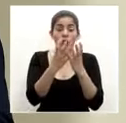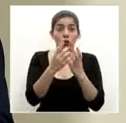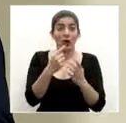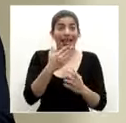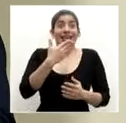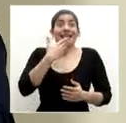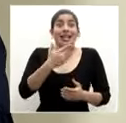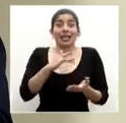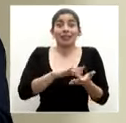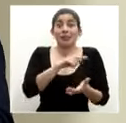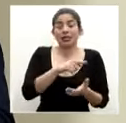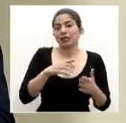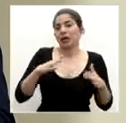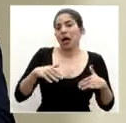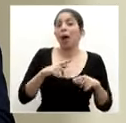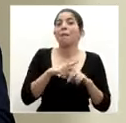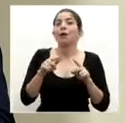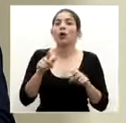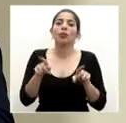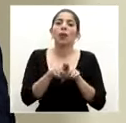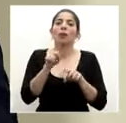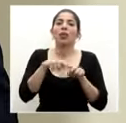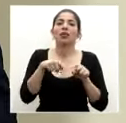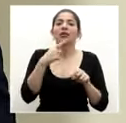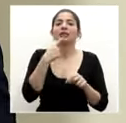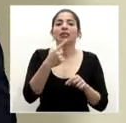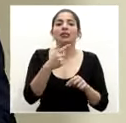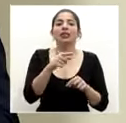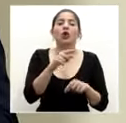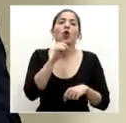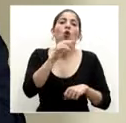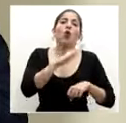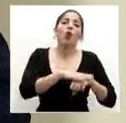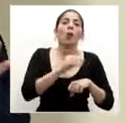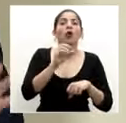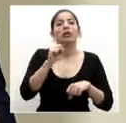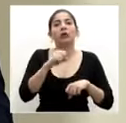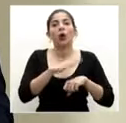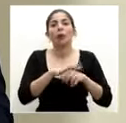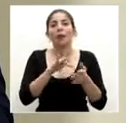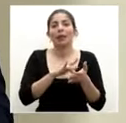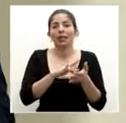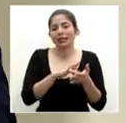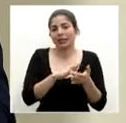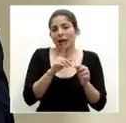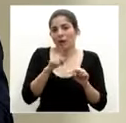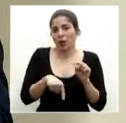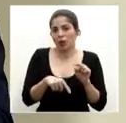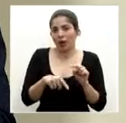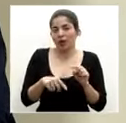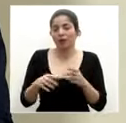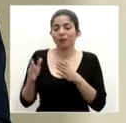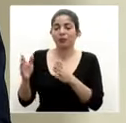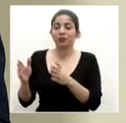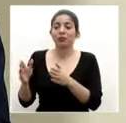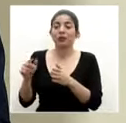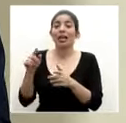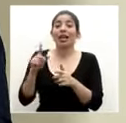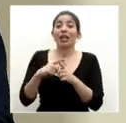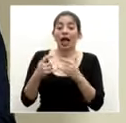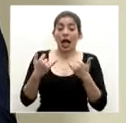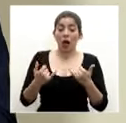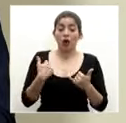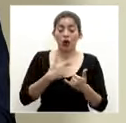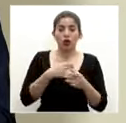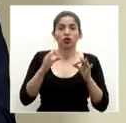este medicamento, pero tampoco lo podemos descartar. Sin embargo, después de haber dicho todo esto, hemos